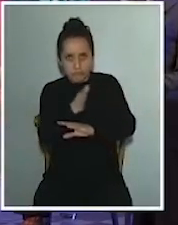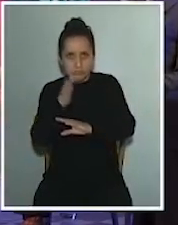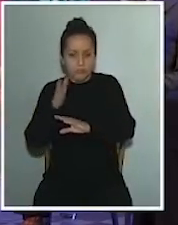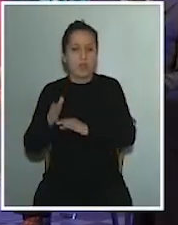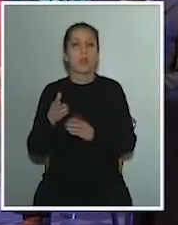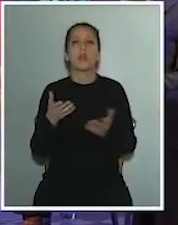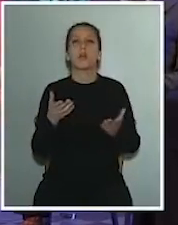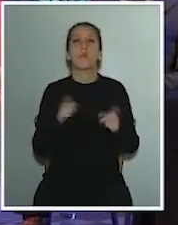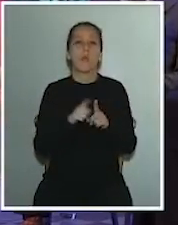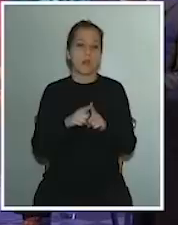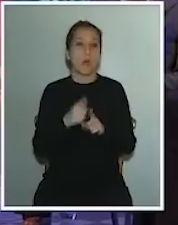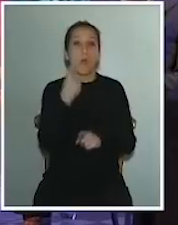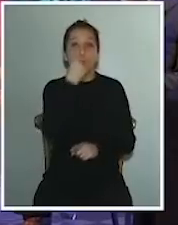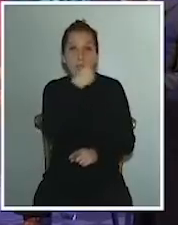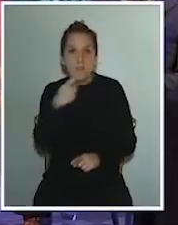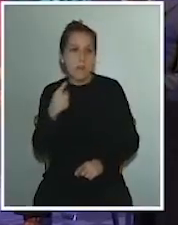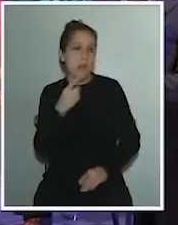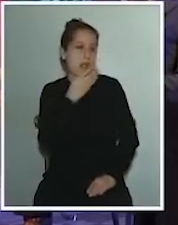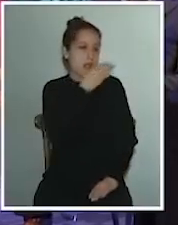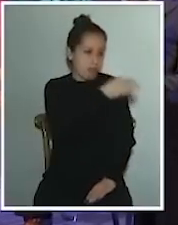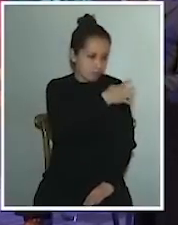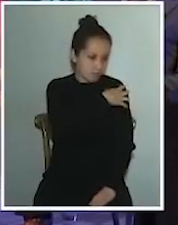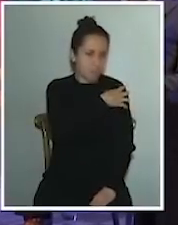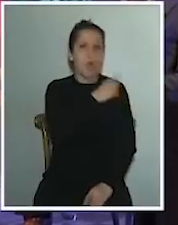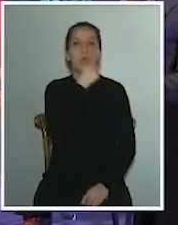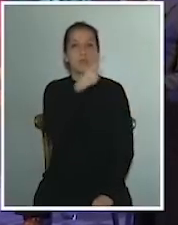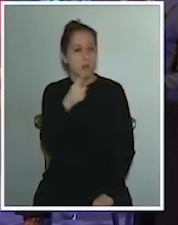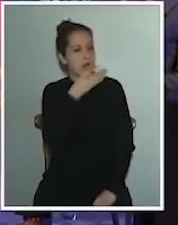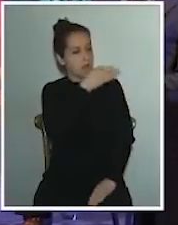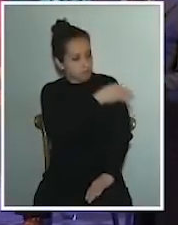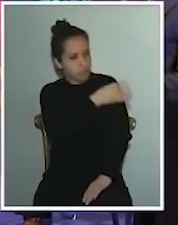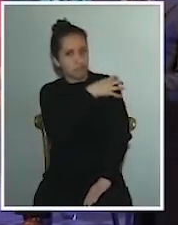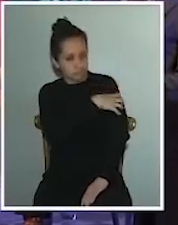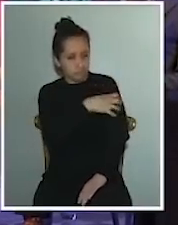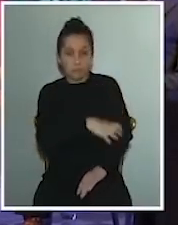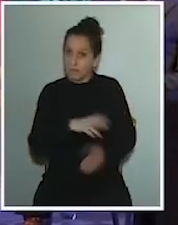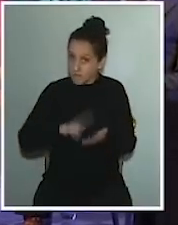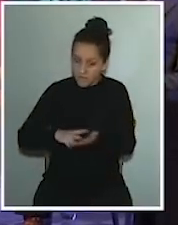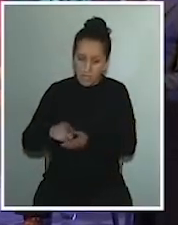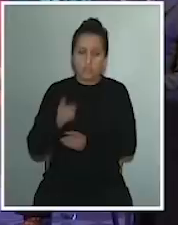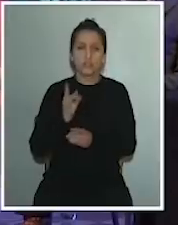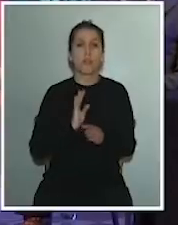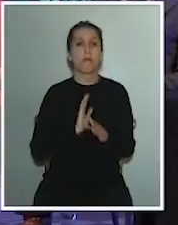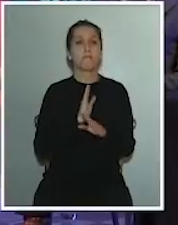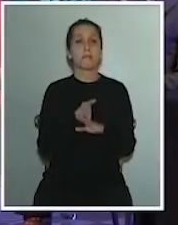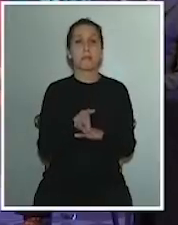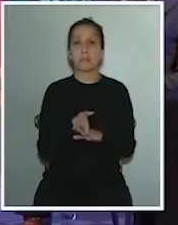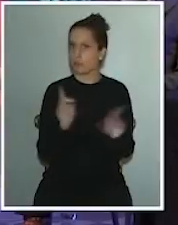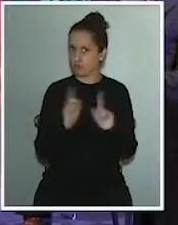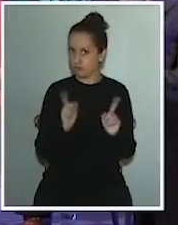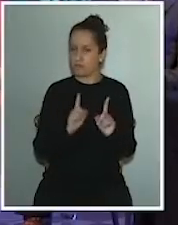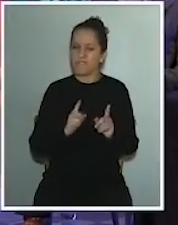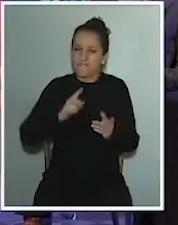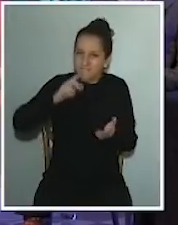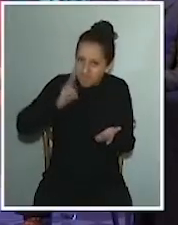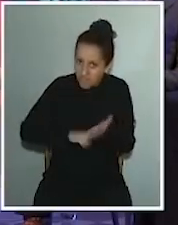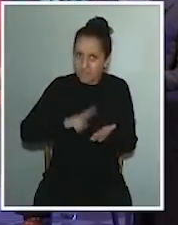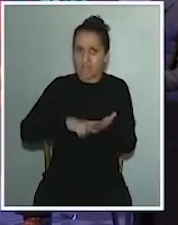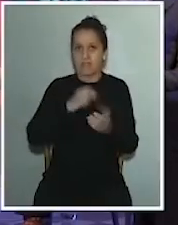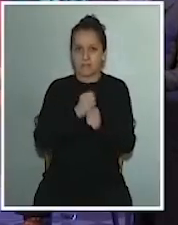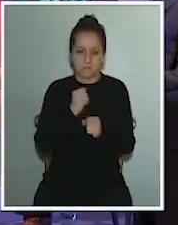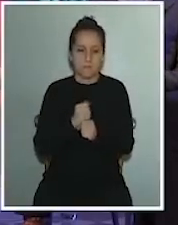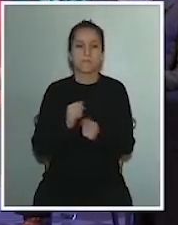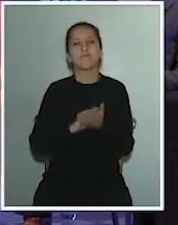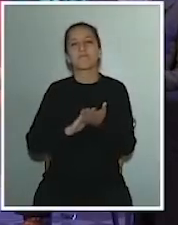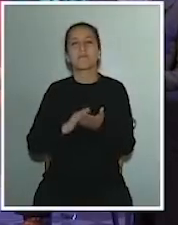gobierno en cada región pero de gobierno de verdad no las visitas que hace el presidente y hace un ministro